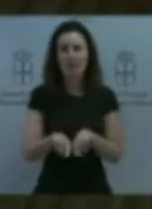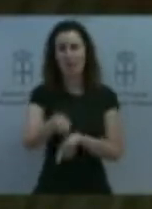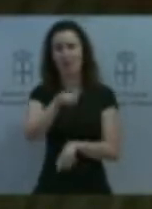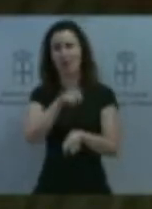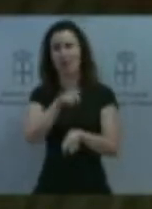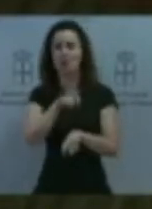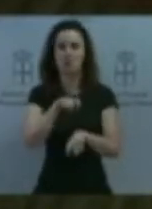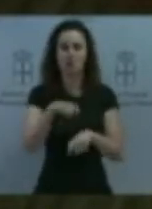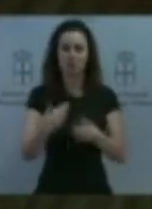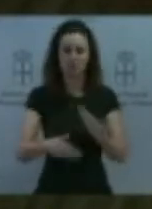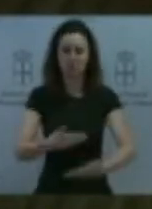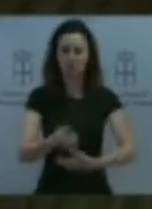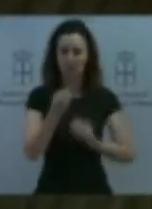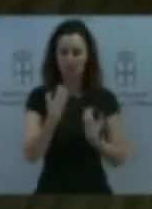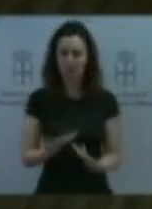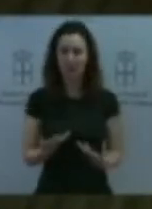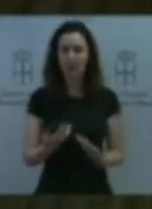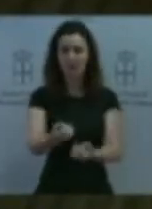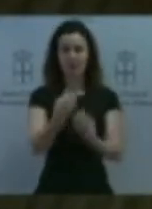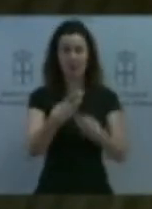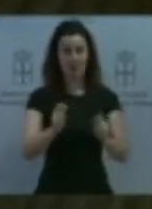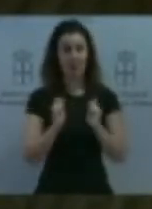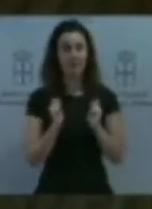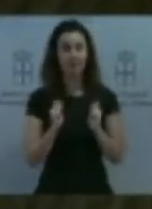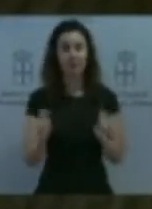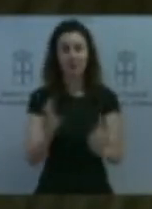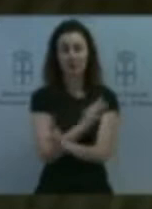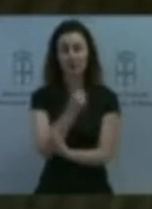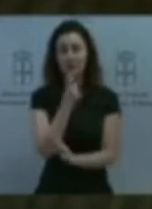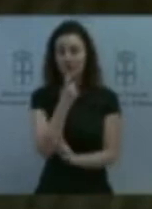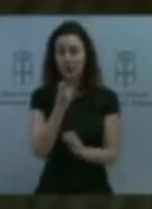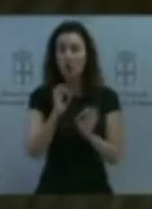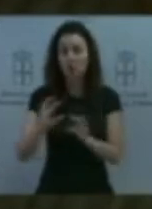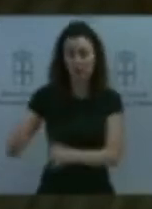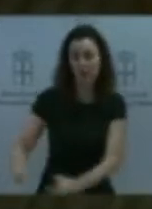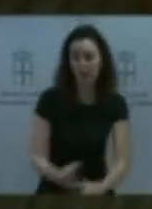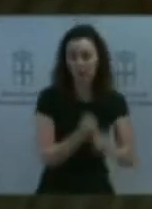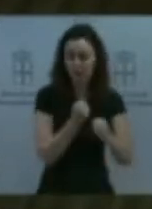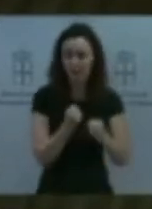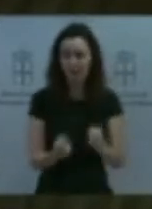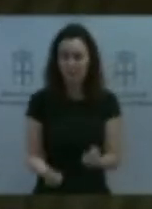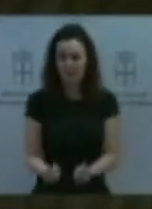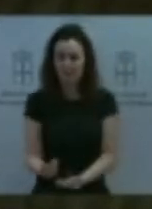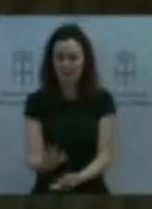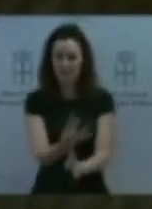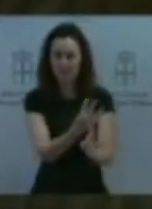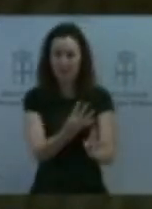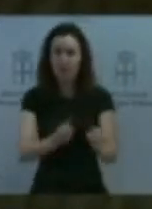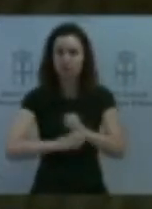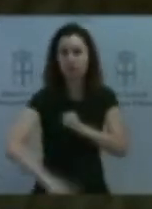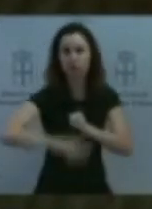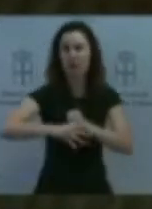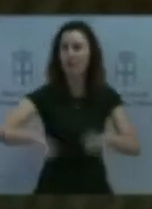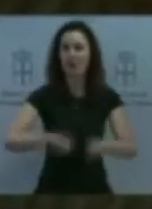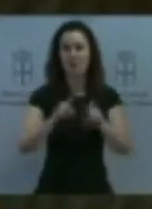nos aporta indica que los campos de ocle se recuperan tras el arranque y tras los temporales, como se recupera un pastizal tras su aprovechamiento o su siega.